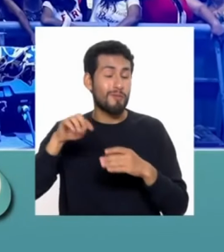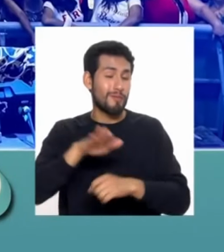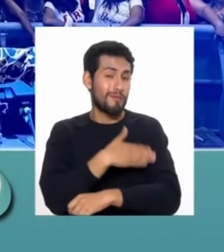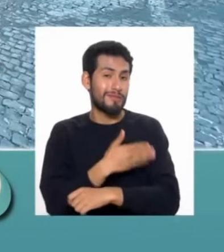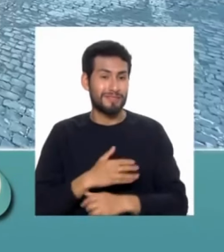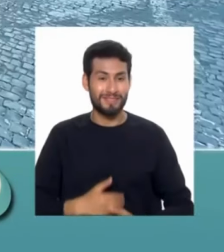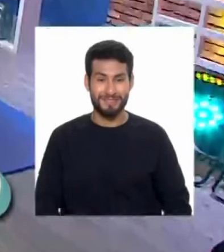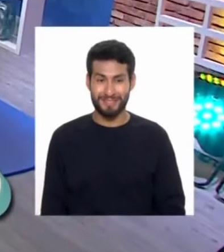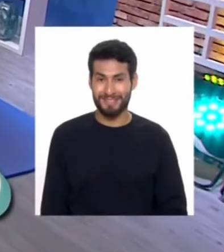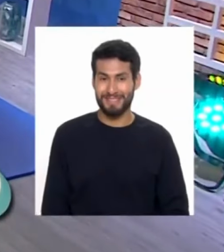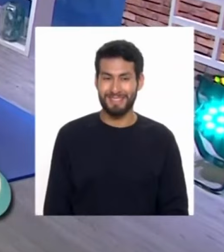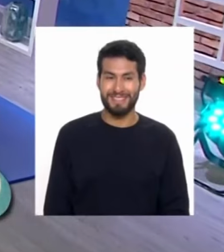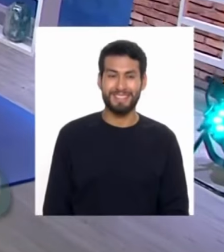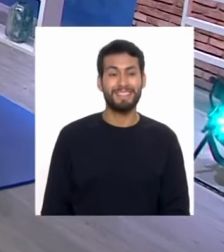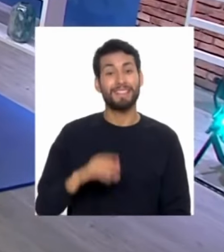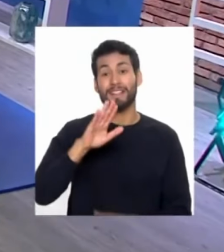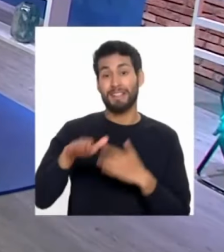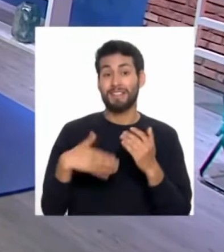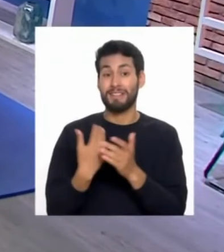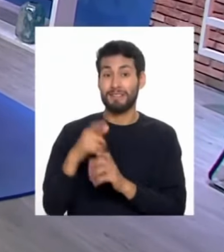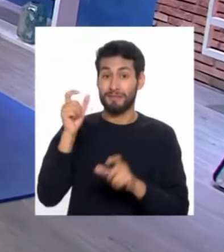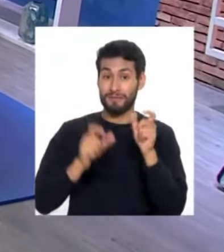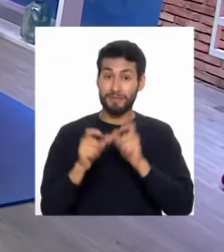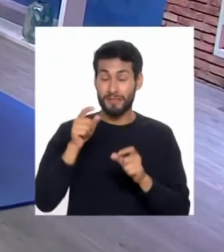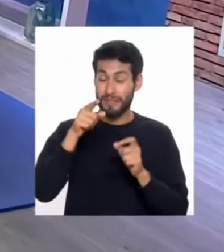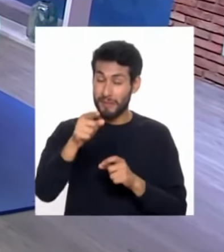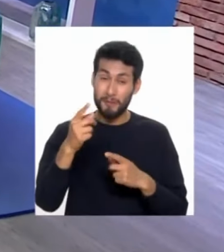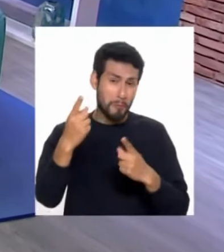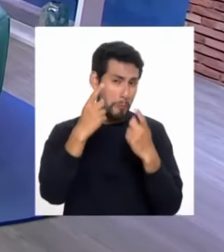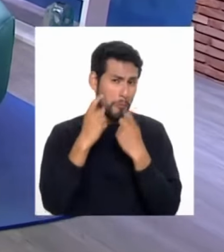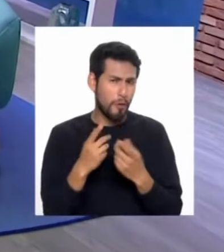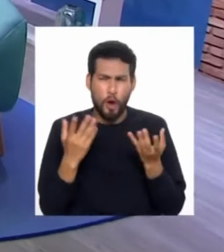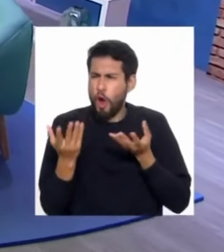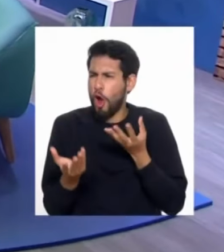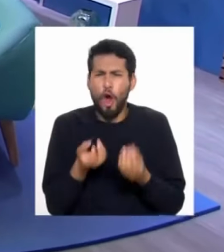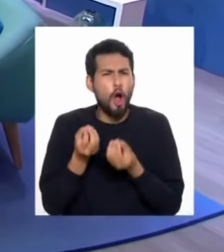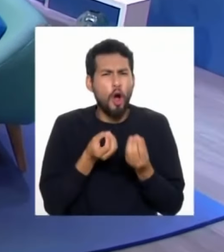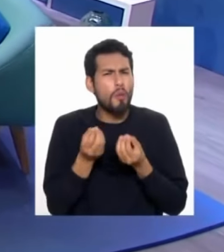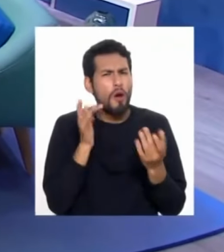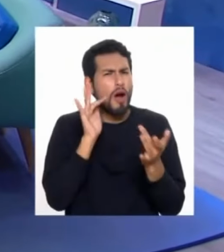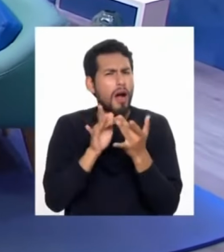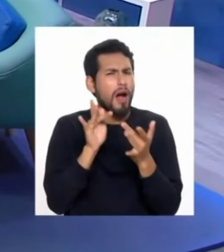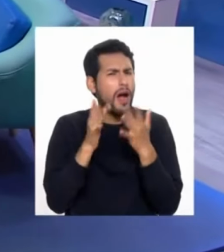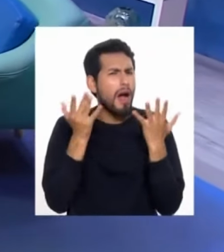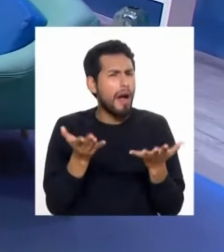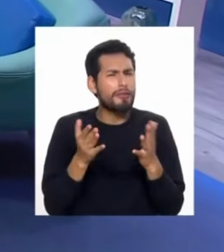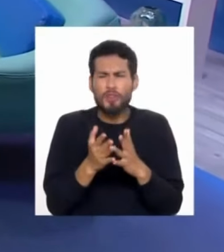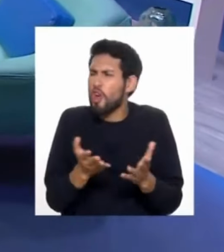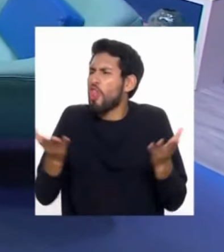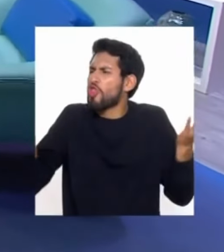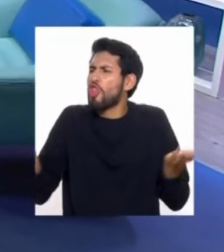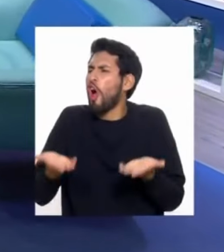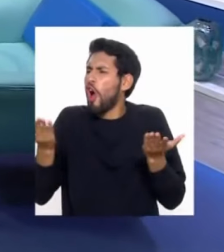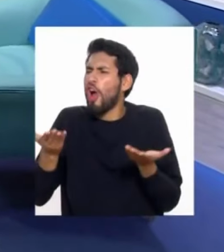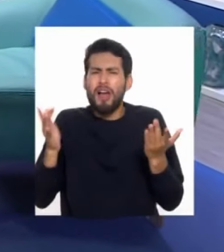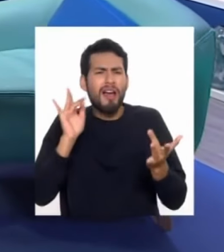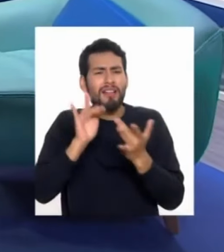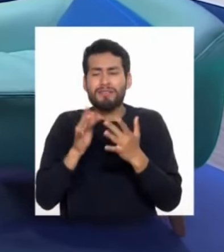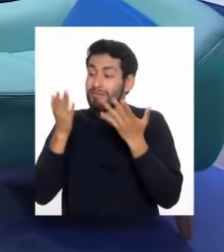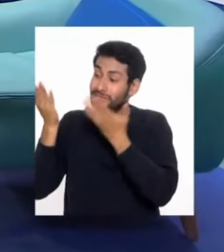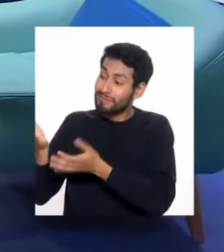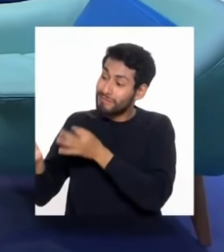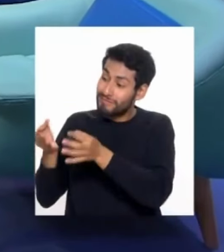musical. Y para todas las personas que siempre nos preguntan cómo podemos contactarnos con ustedes, dónde podemos escribirlos,